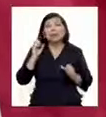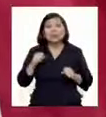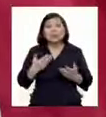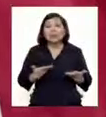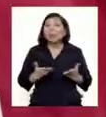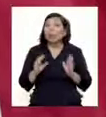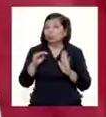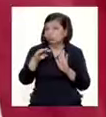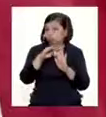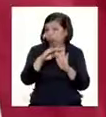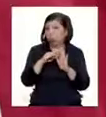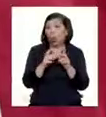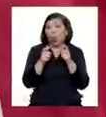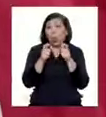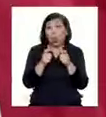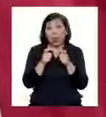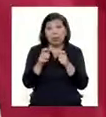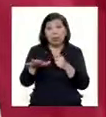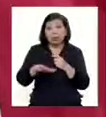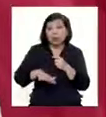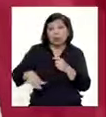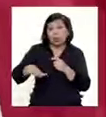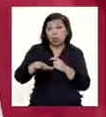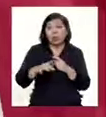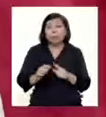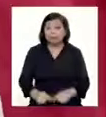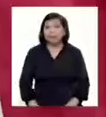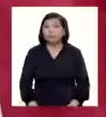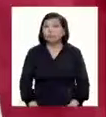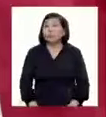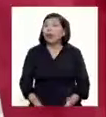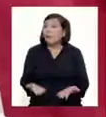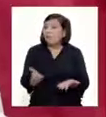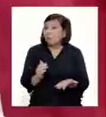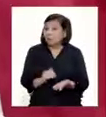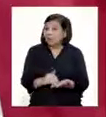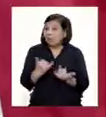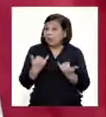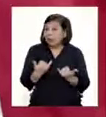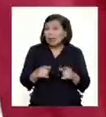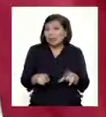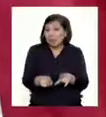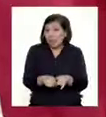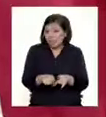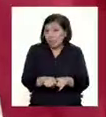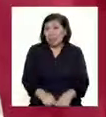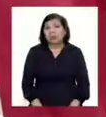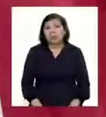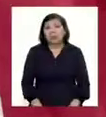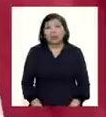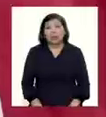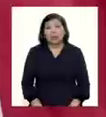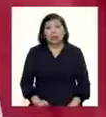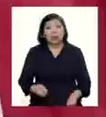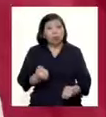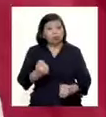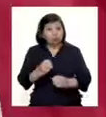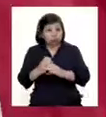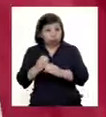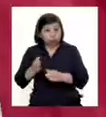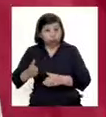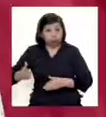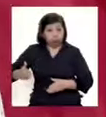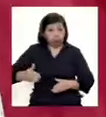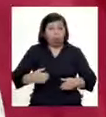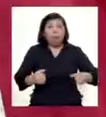estamos cumpliendo es el resguardo y la seguridad en todos los paraderos. Adicionalmente a ello, es también el recorrido que está haciendo la unidad de halcones